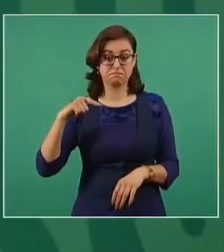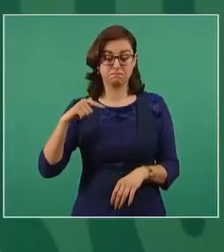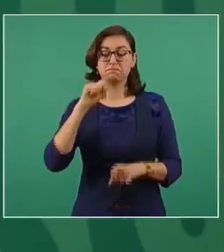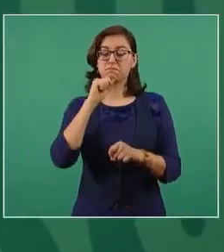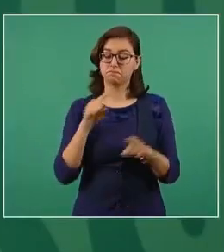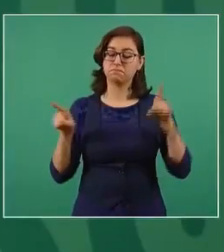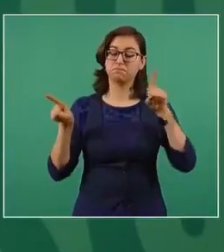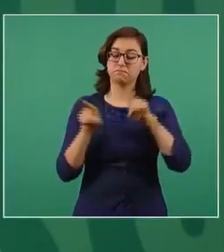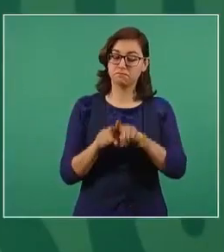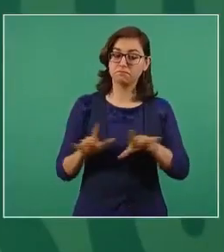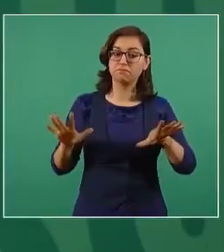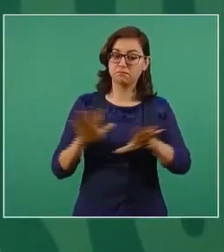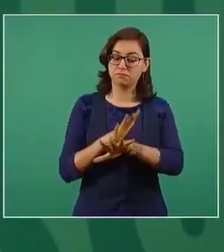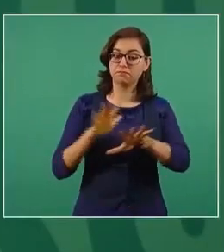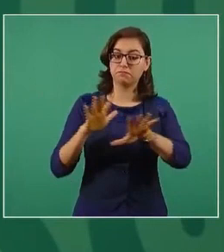adaptándose